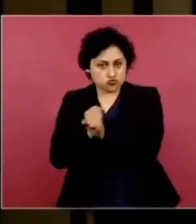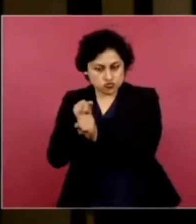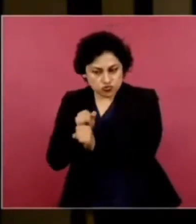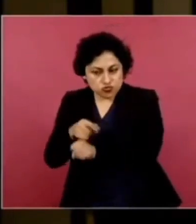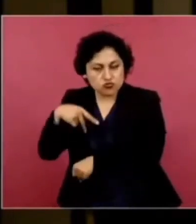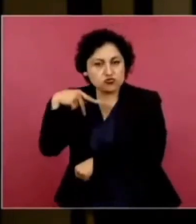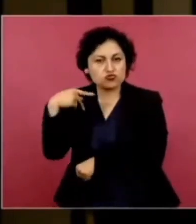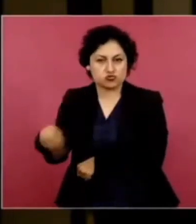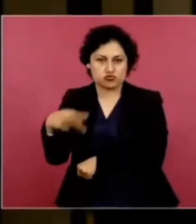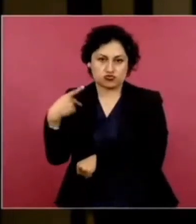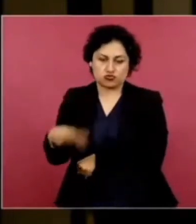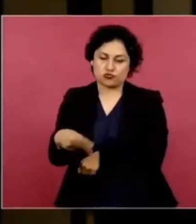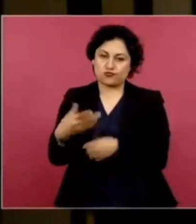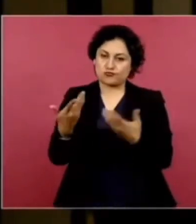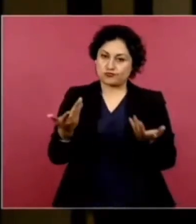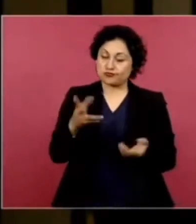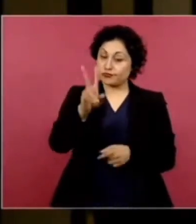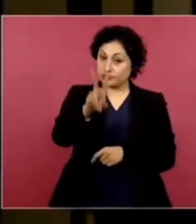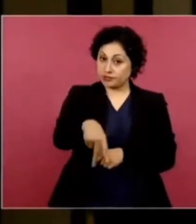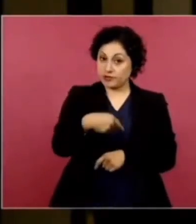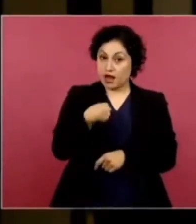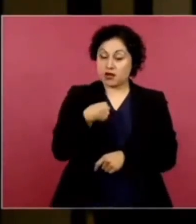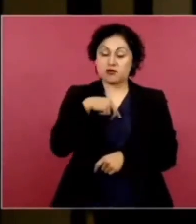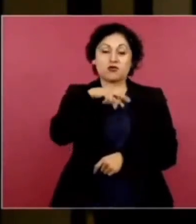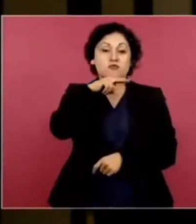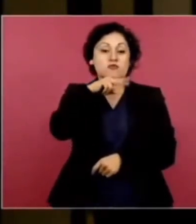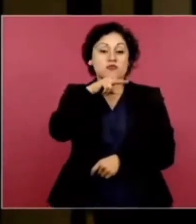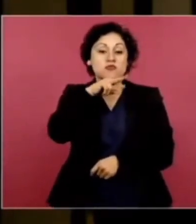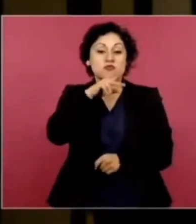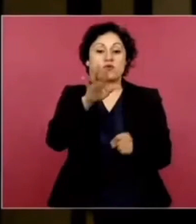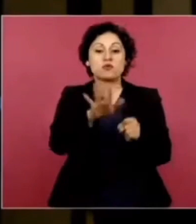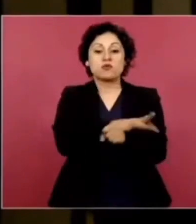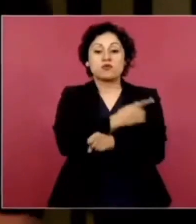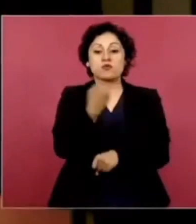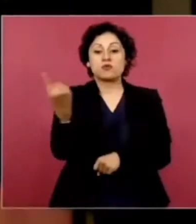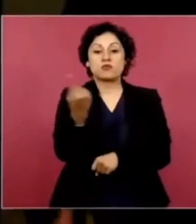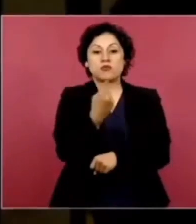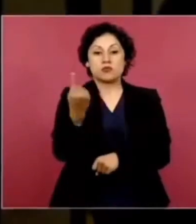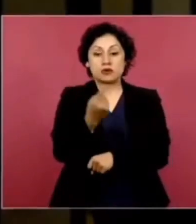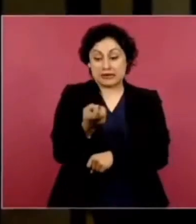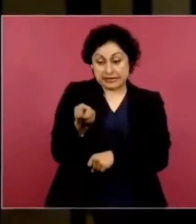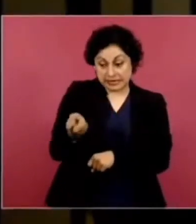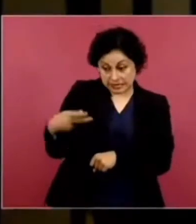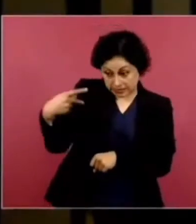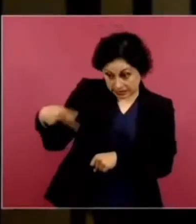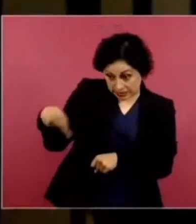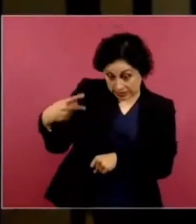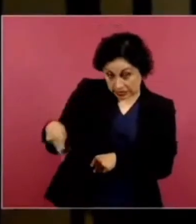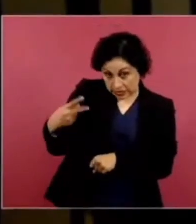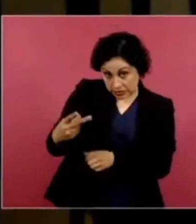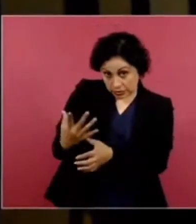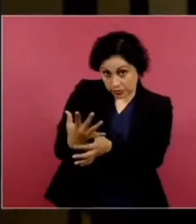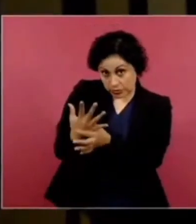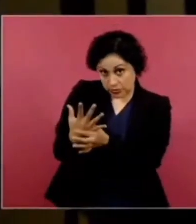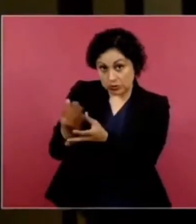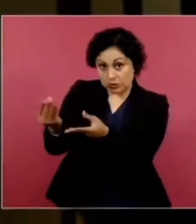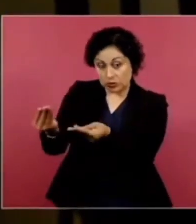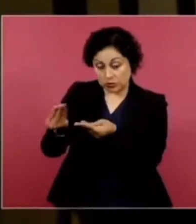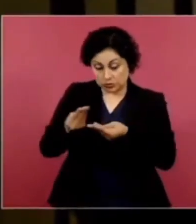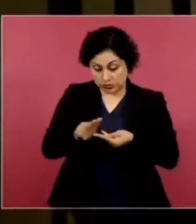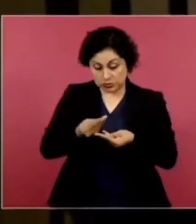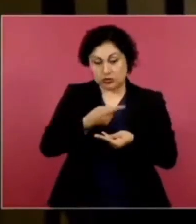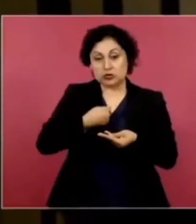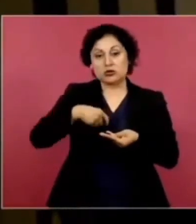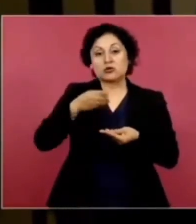Me preocupa porque este caso nos lo hicieron llegar, lo dimos a conocer aquí en